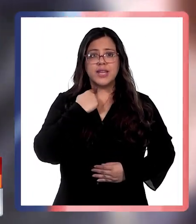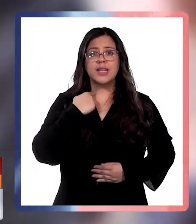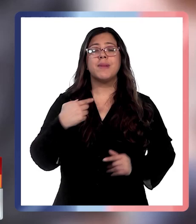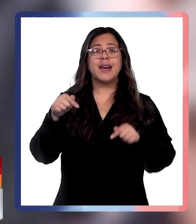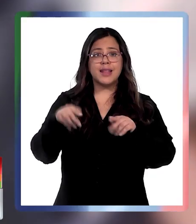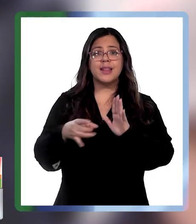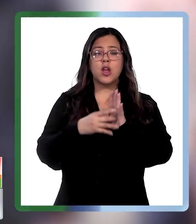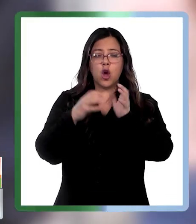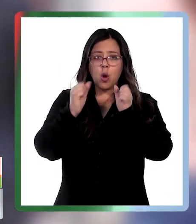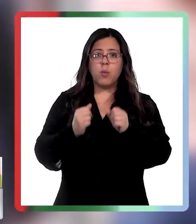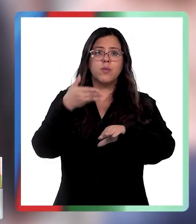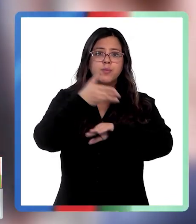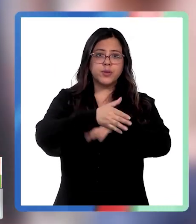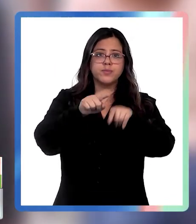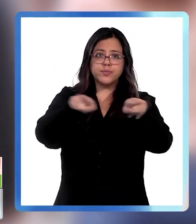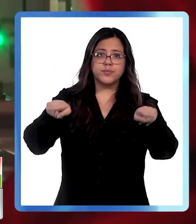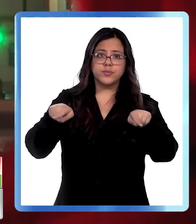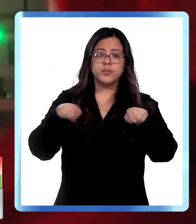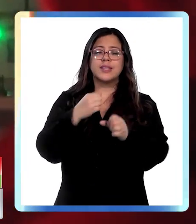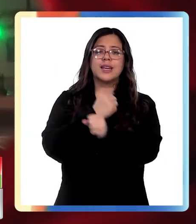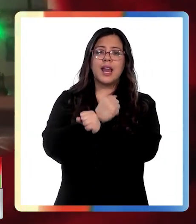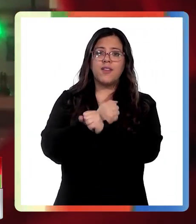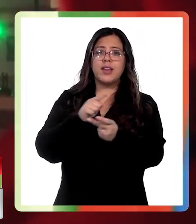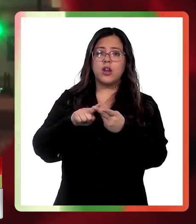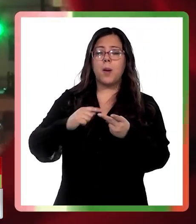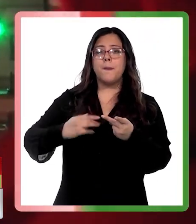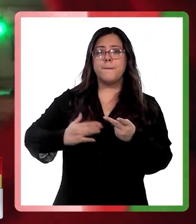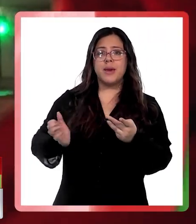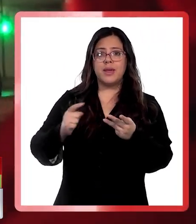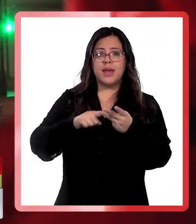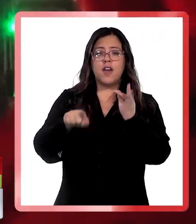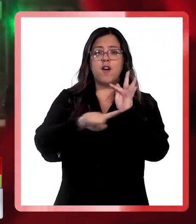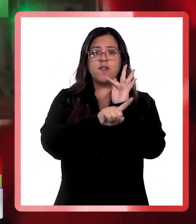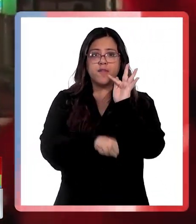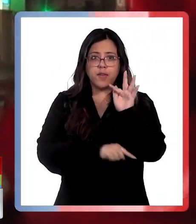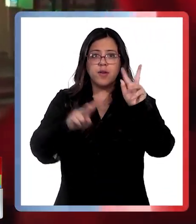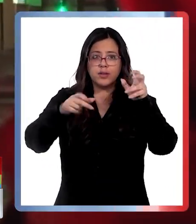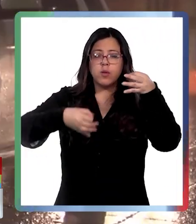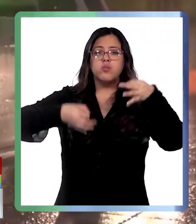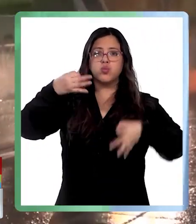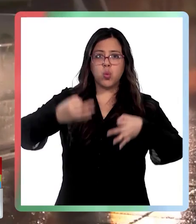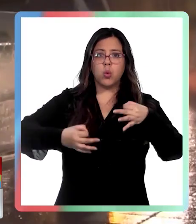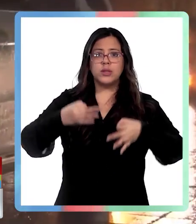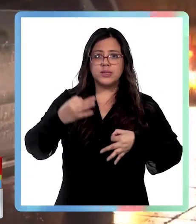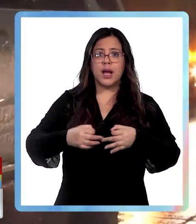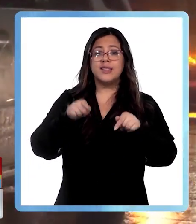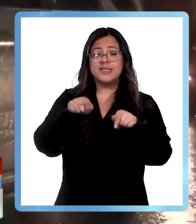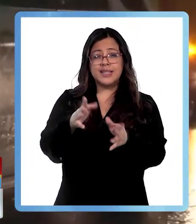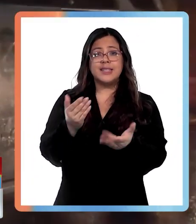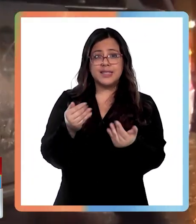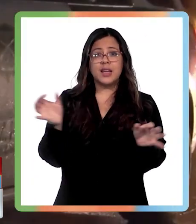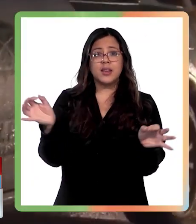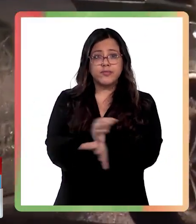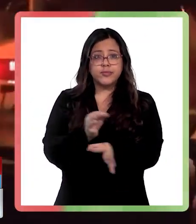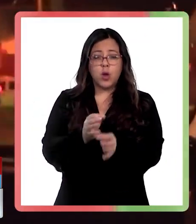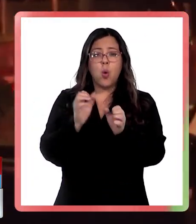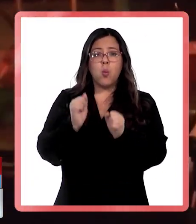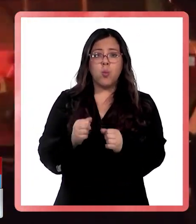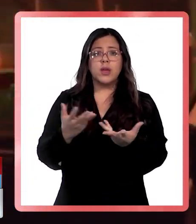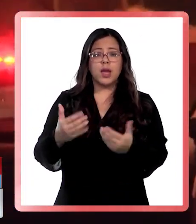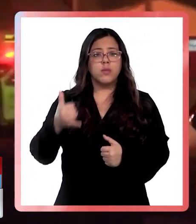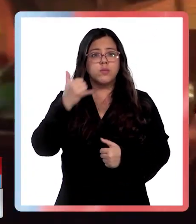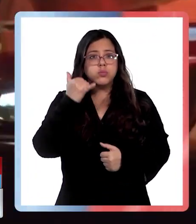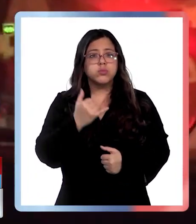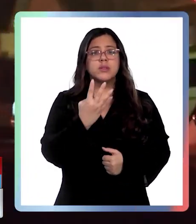es víctima de este ilícito, puede acudir a Carabineros, PDI o Ministerio Público para judicializar el caso. Si requiere de orientación al